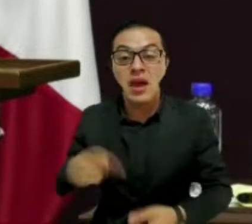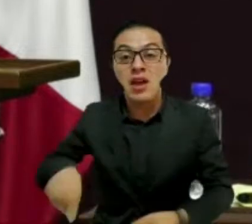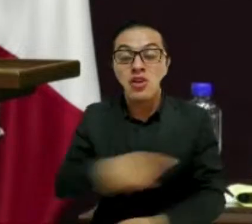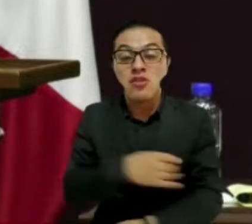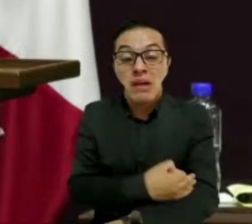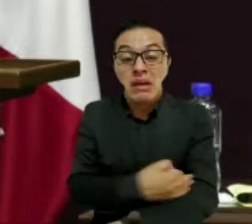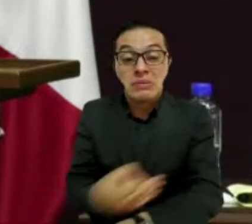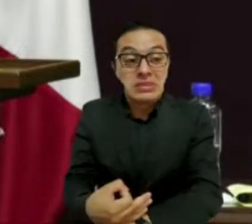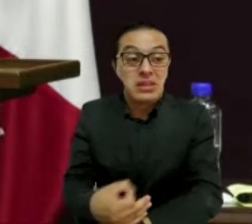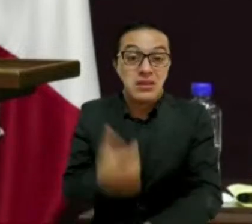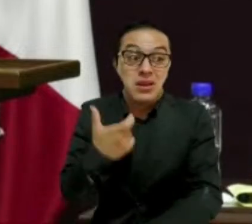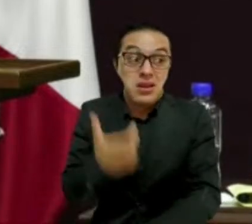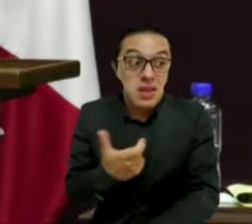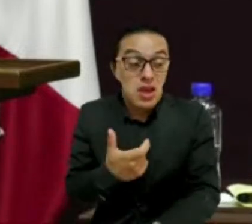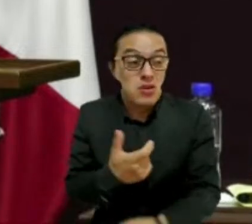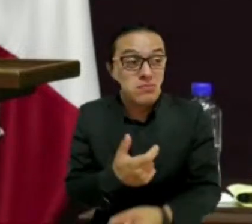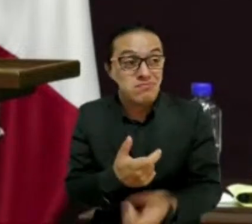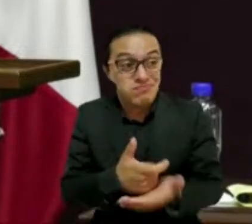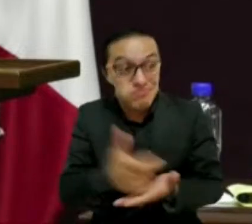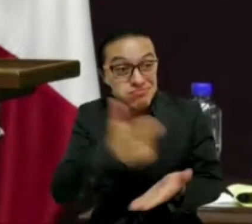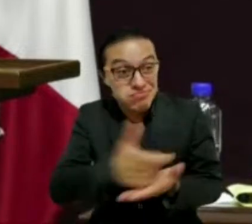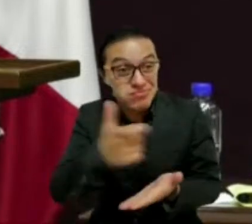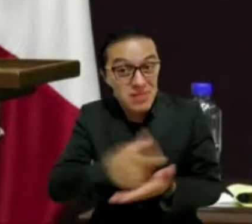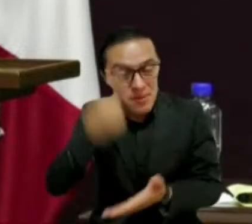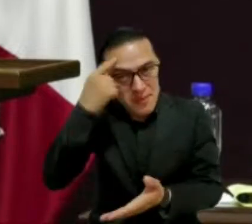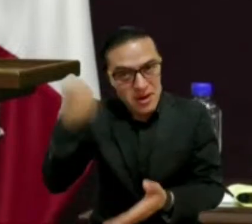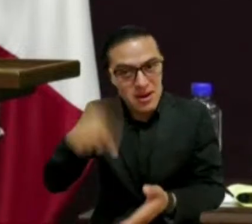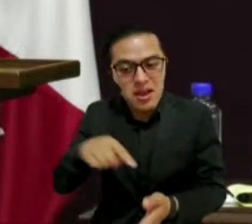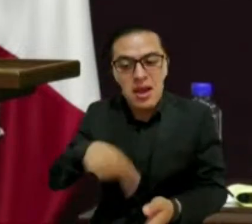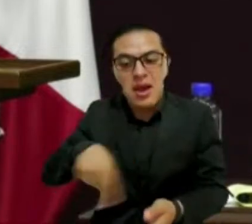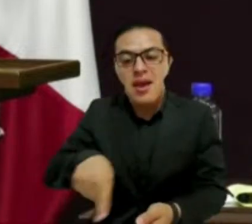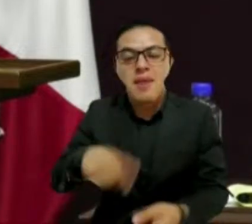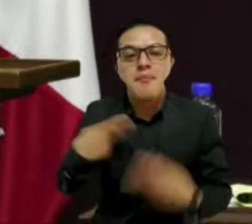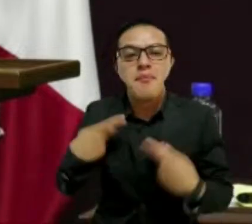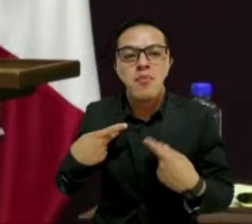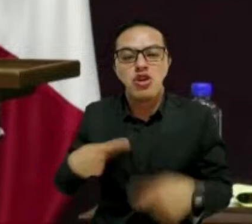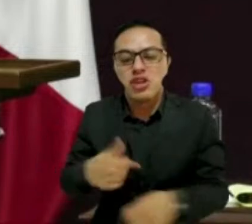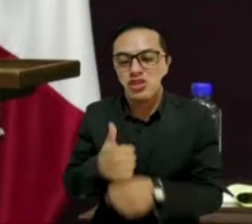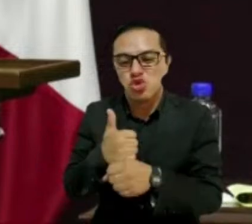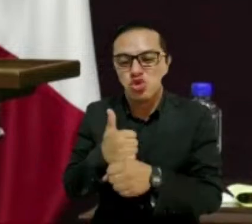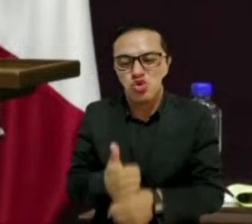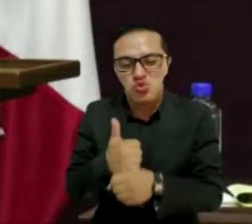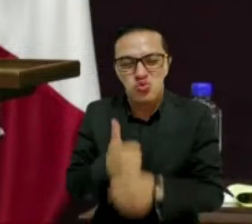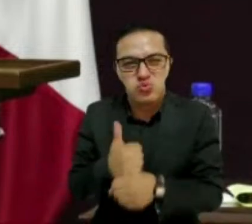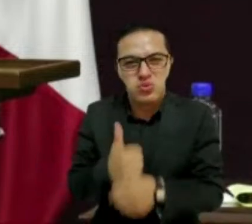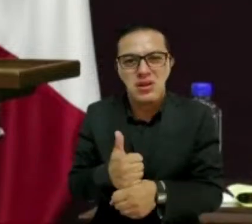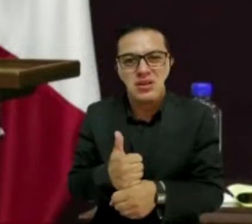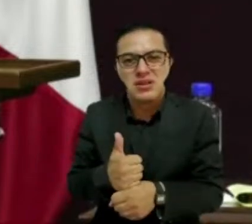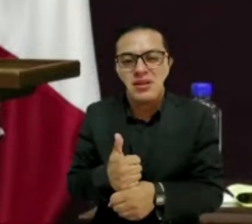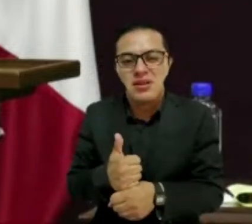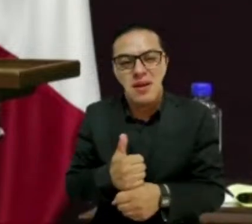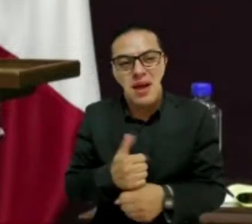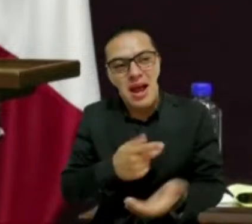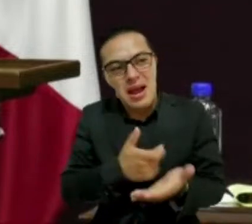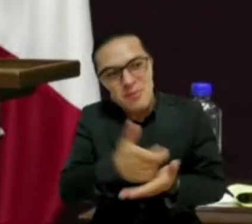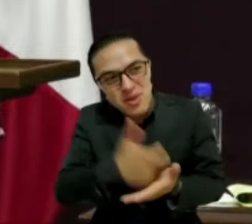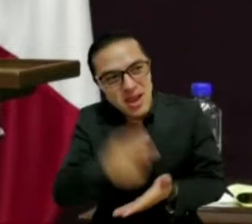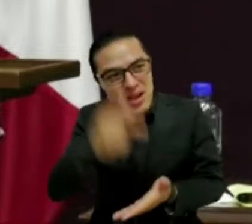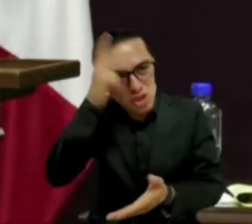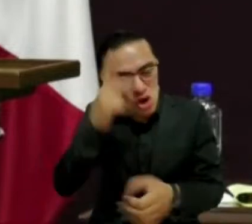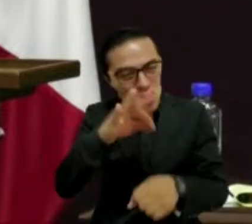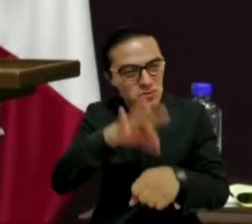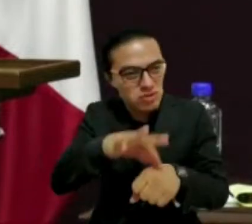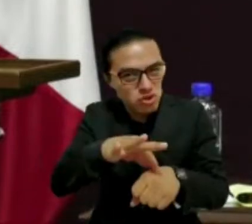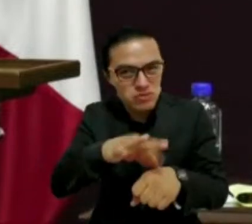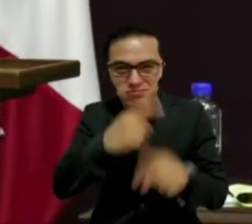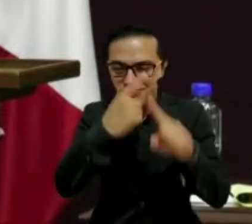daño, es posible que les resulte difícil salir de la pobreza. Estrés y tensión familiar. El impacto económico en la reparación del daño puede generar